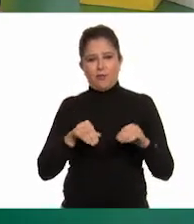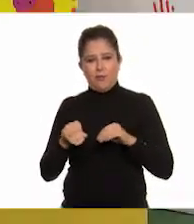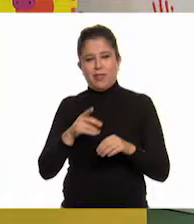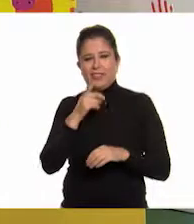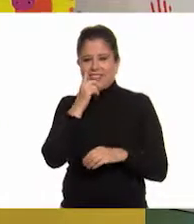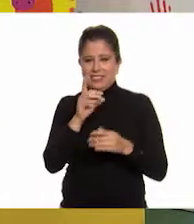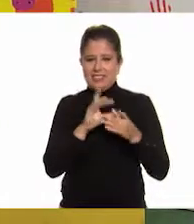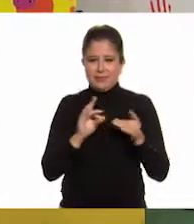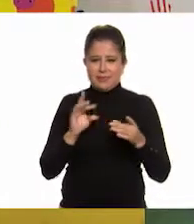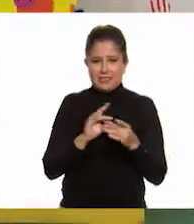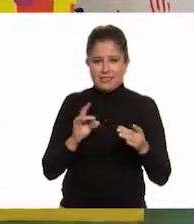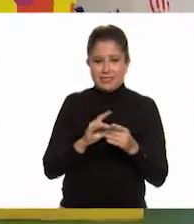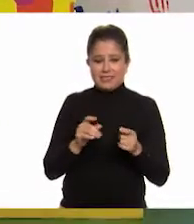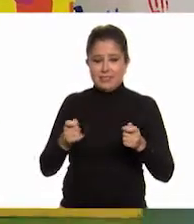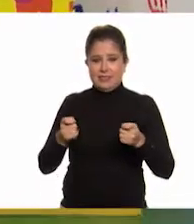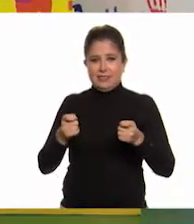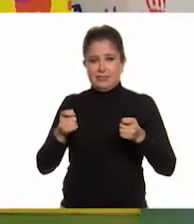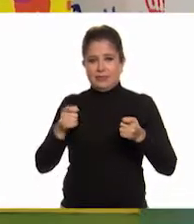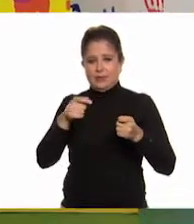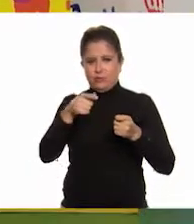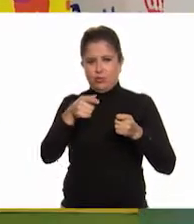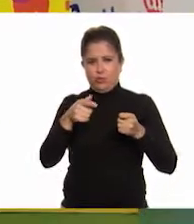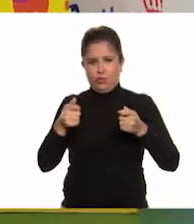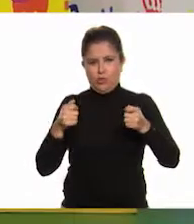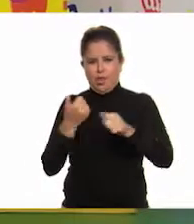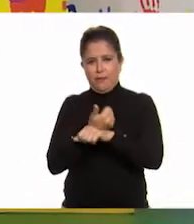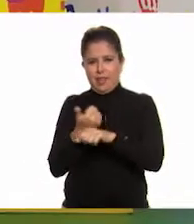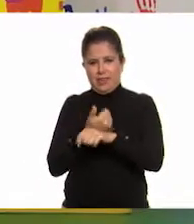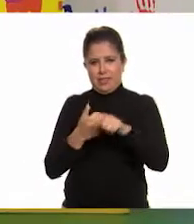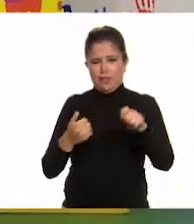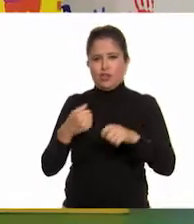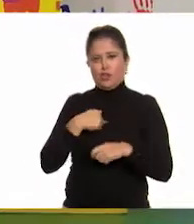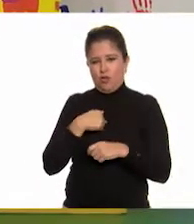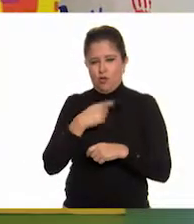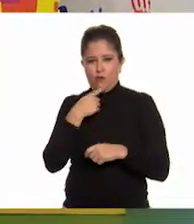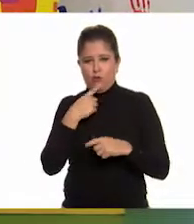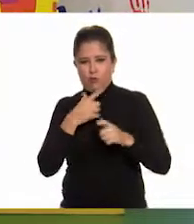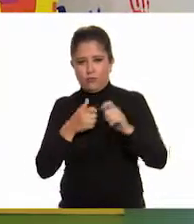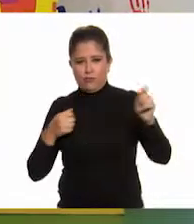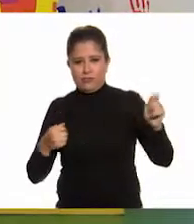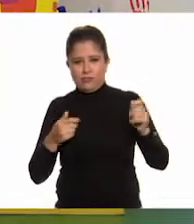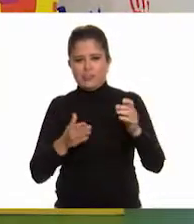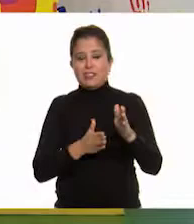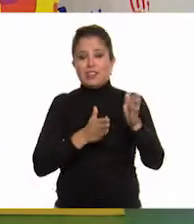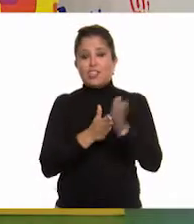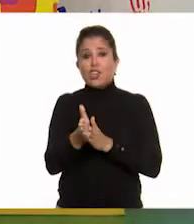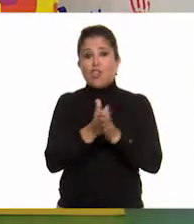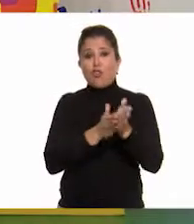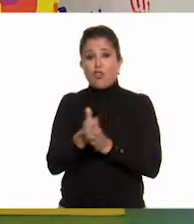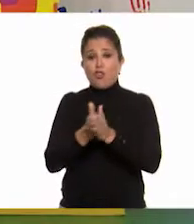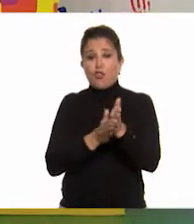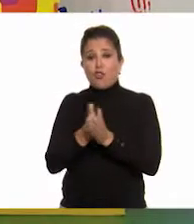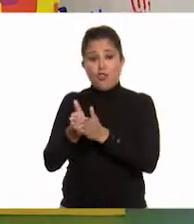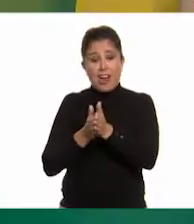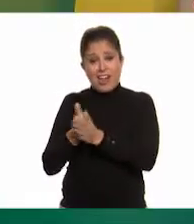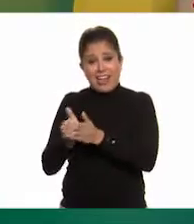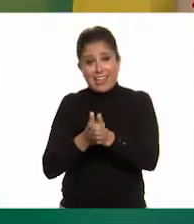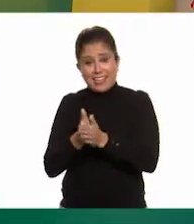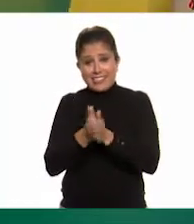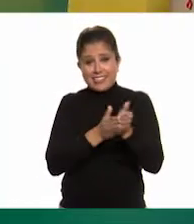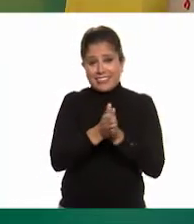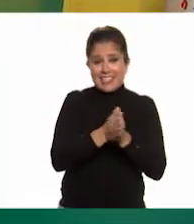dice soltamos, tú te quedas con el amarillo, y yo con el rojo. Chocolate,